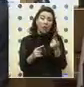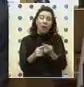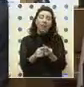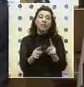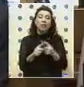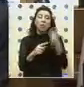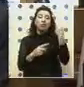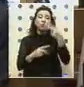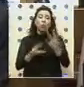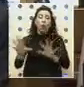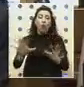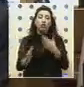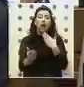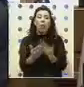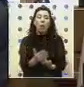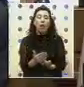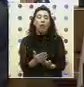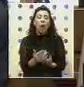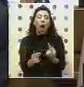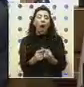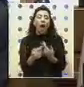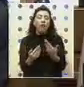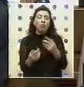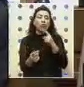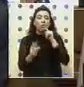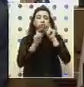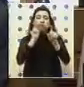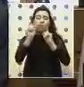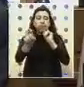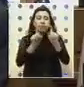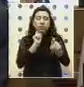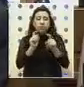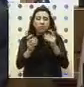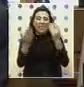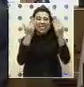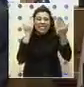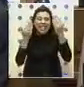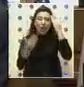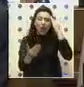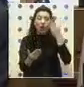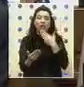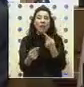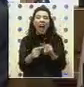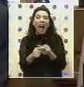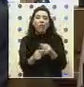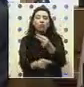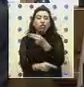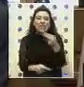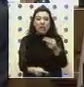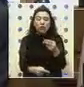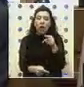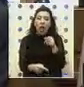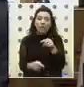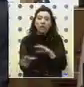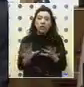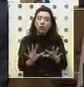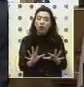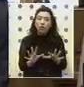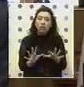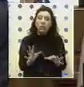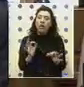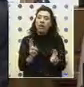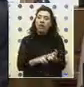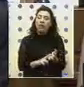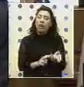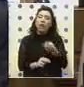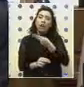veces patrimonialmente, cuando son abusados sobre todo psicológicamente y también muchas veces sexualmente. Y ese tipo de cosas son